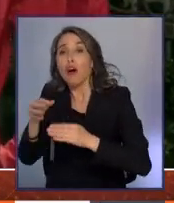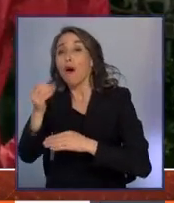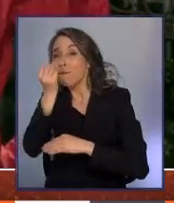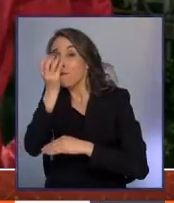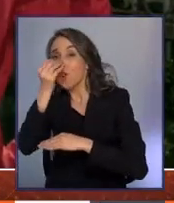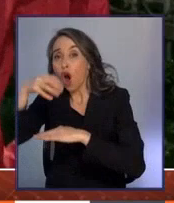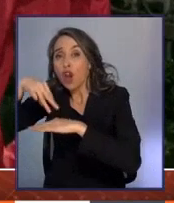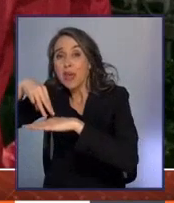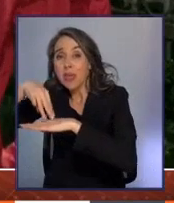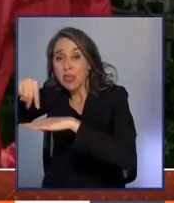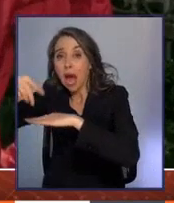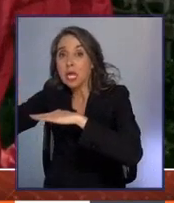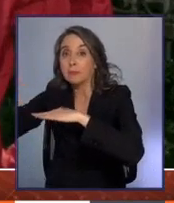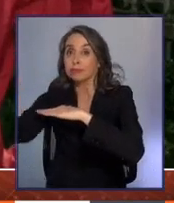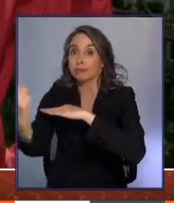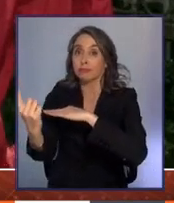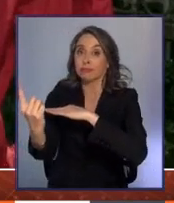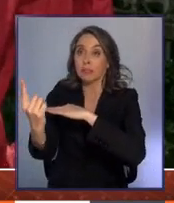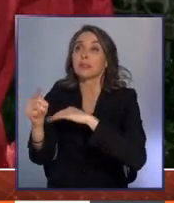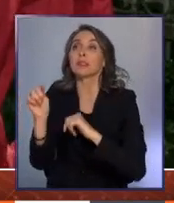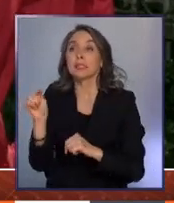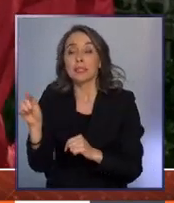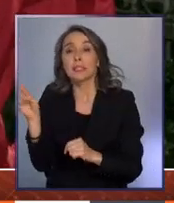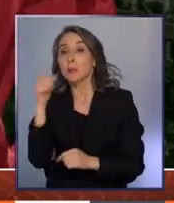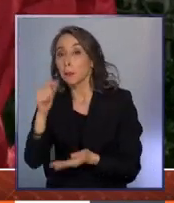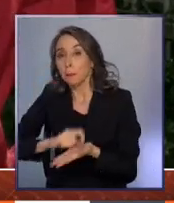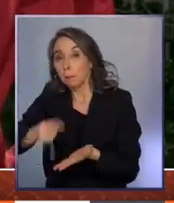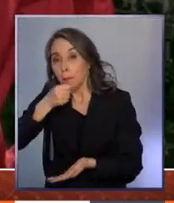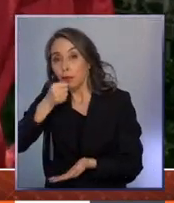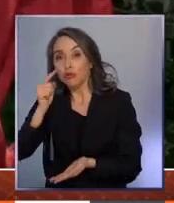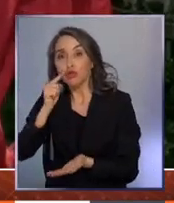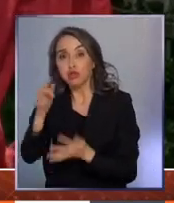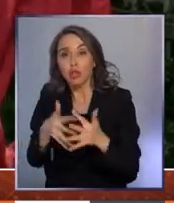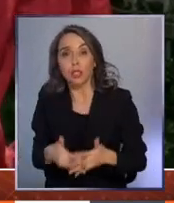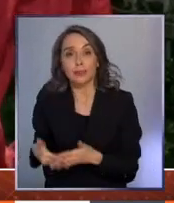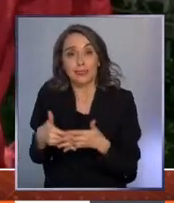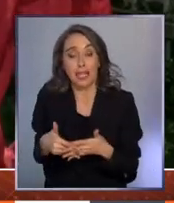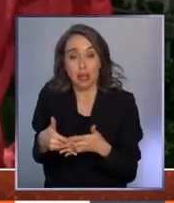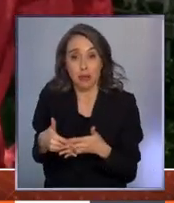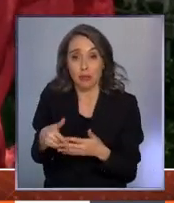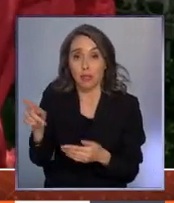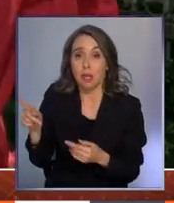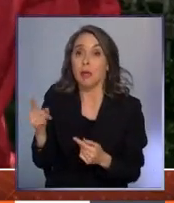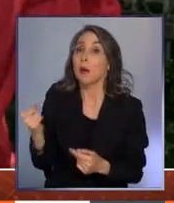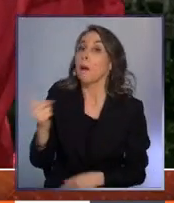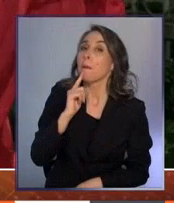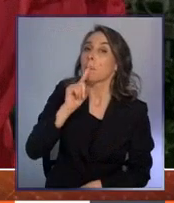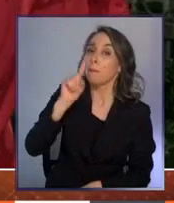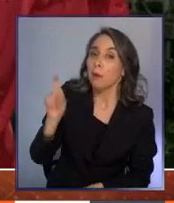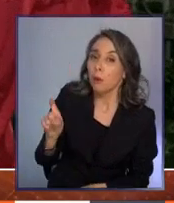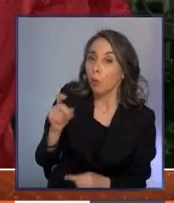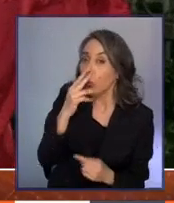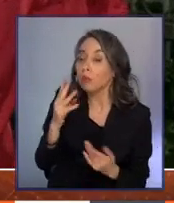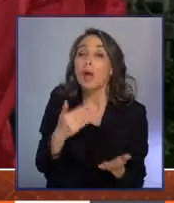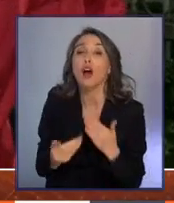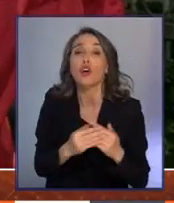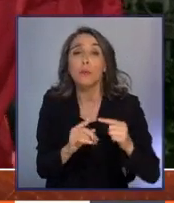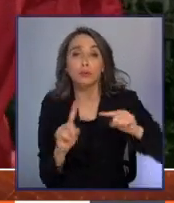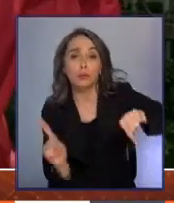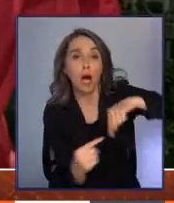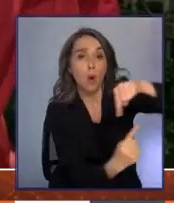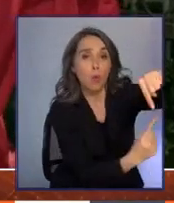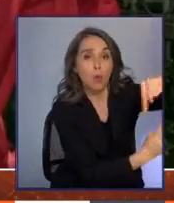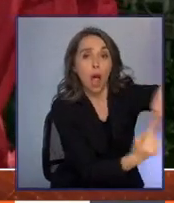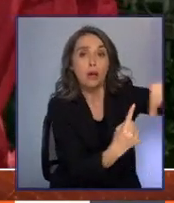estamos en comunicación con nuestro corresponsal en Estados Unidos, Javier Olivares, para preguntar y seguir el paso de este huracán,